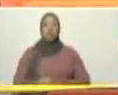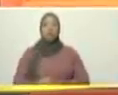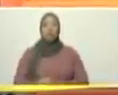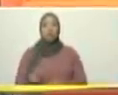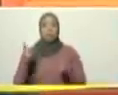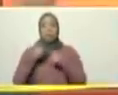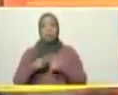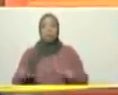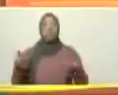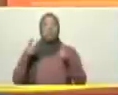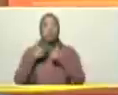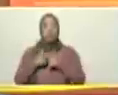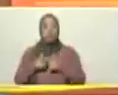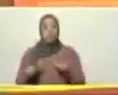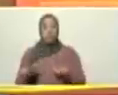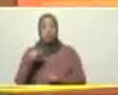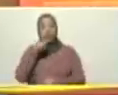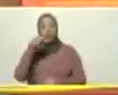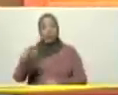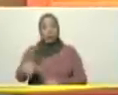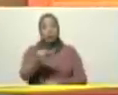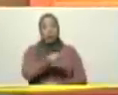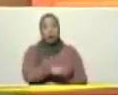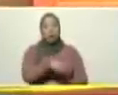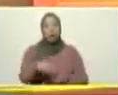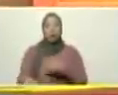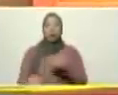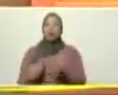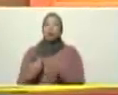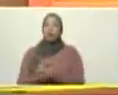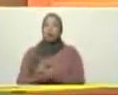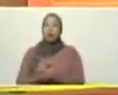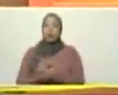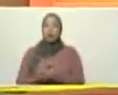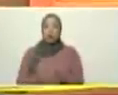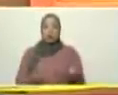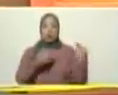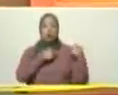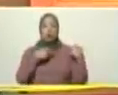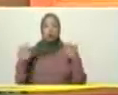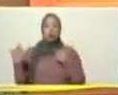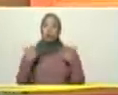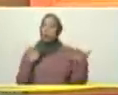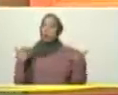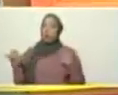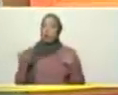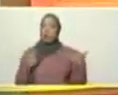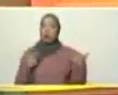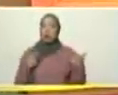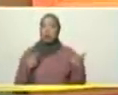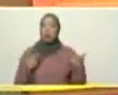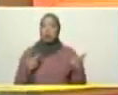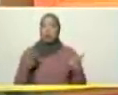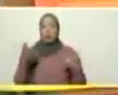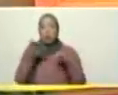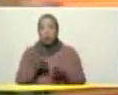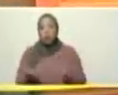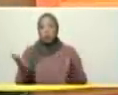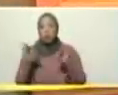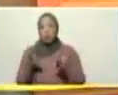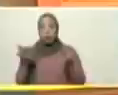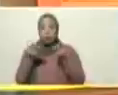distintos formatos, en distintas versiones. Por lo tanto, el debate contra este fenómeno, que es el neofascismo en